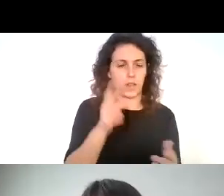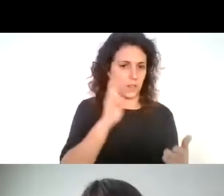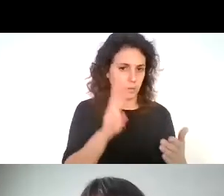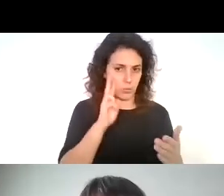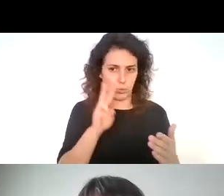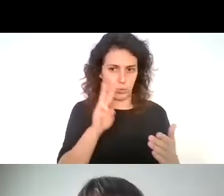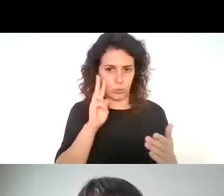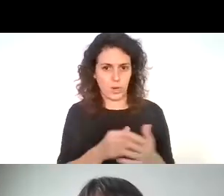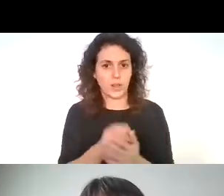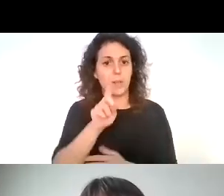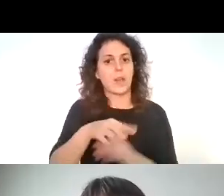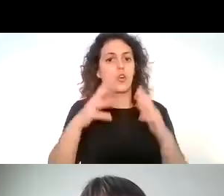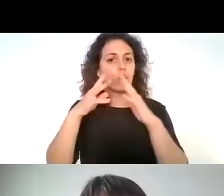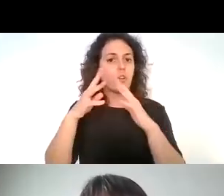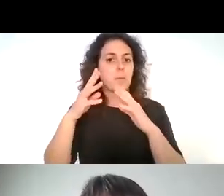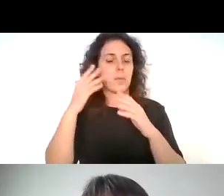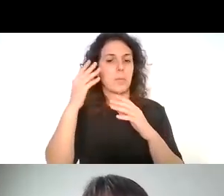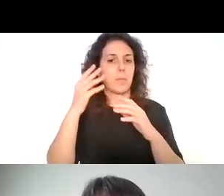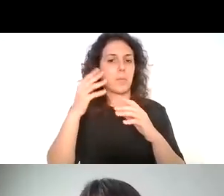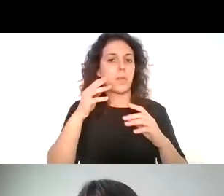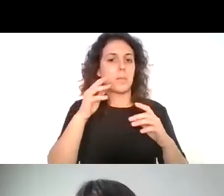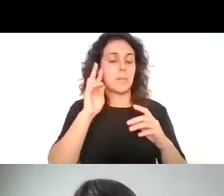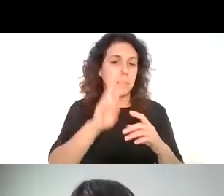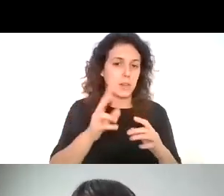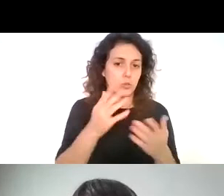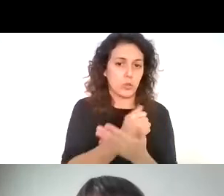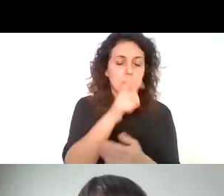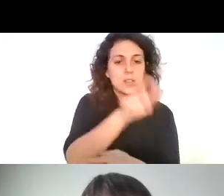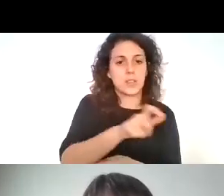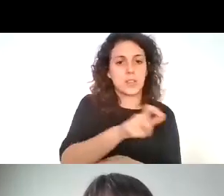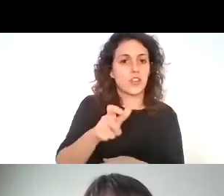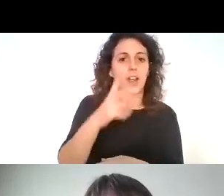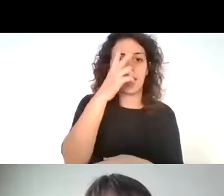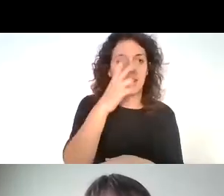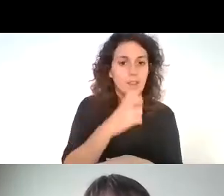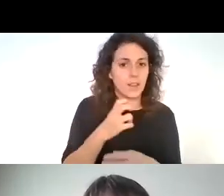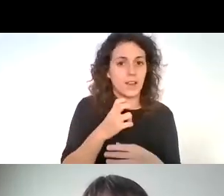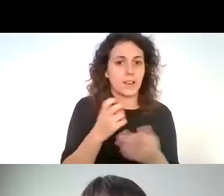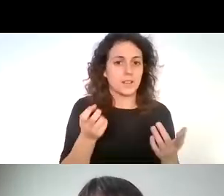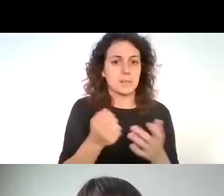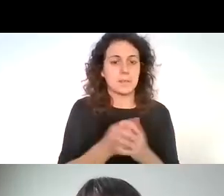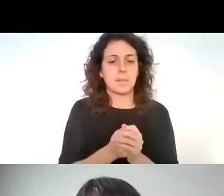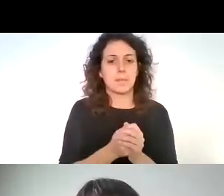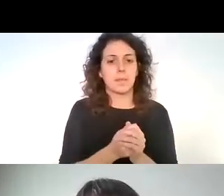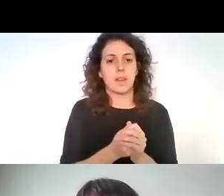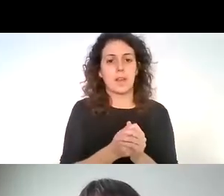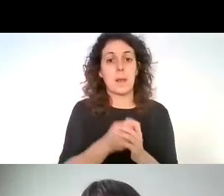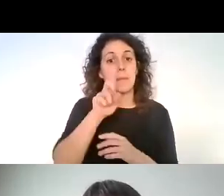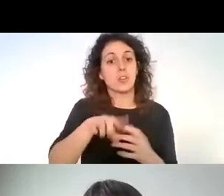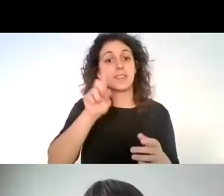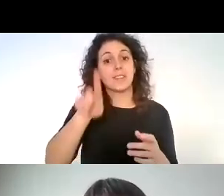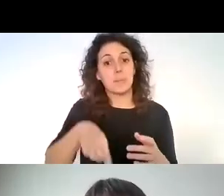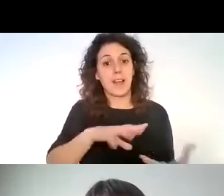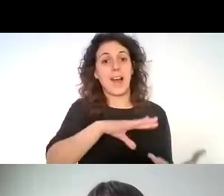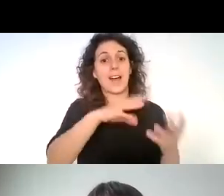de contextualizar todo a nivel de personas invidentes, a nivel de lectores y tal. Pero sí que también lo adaptamos pues, a